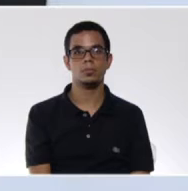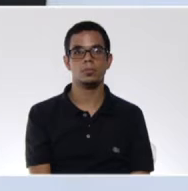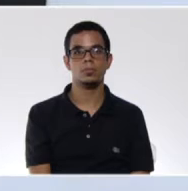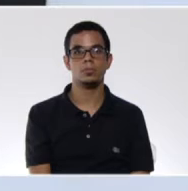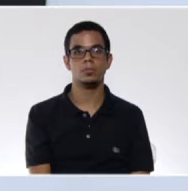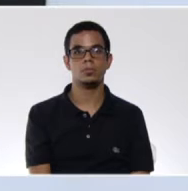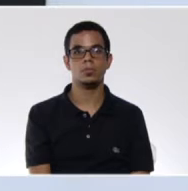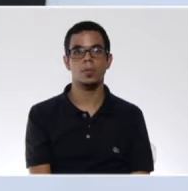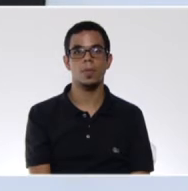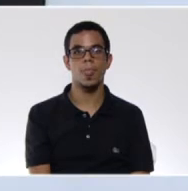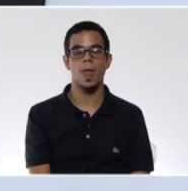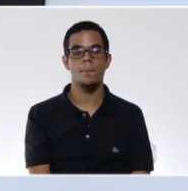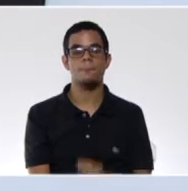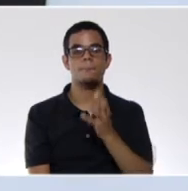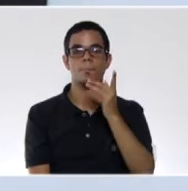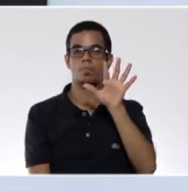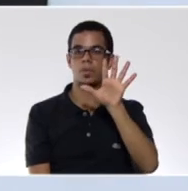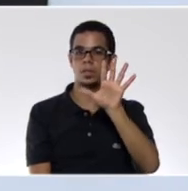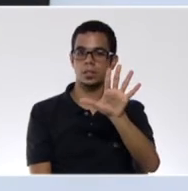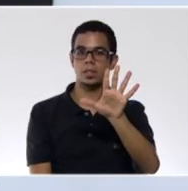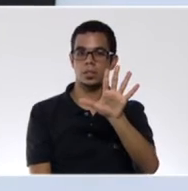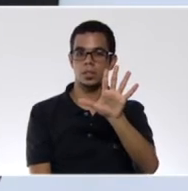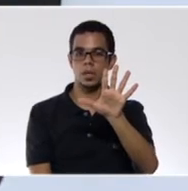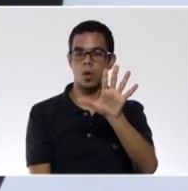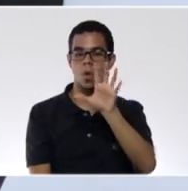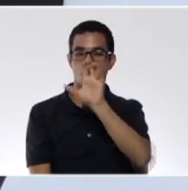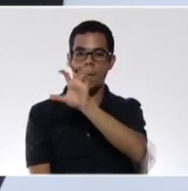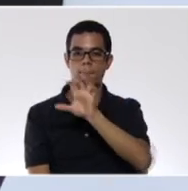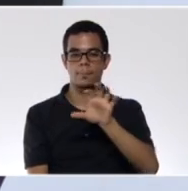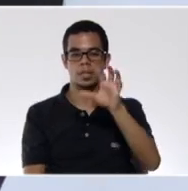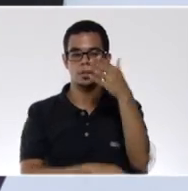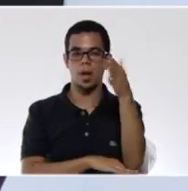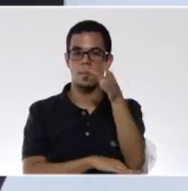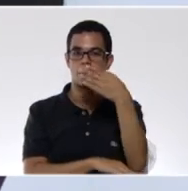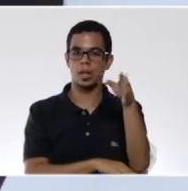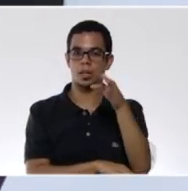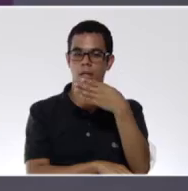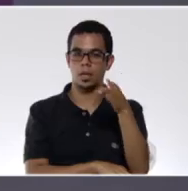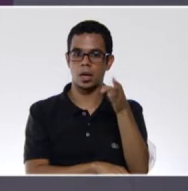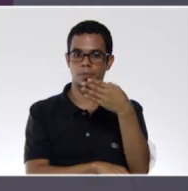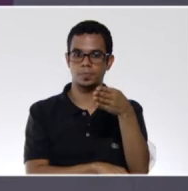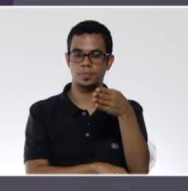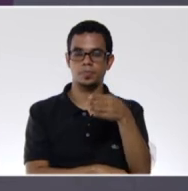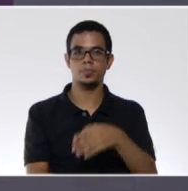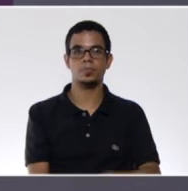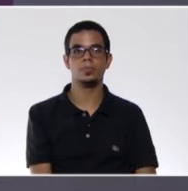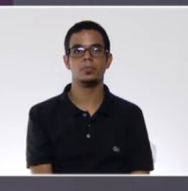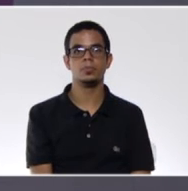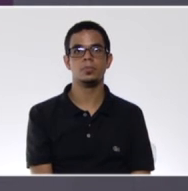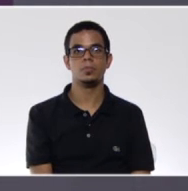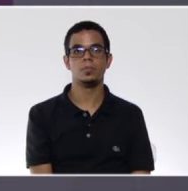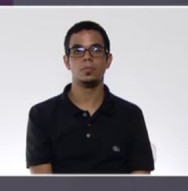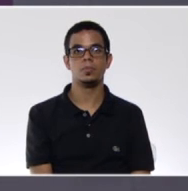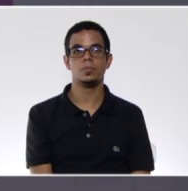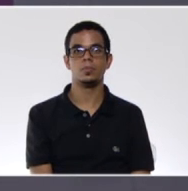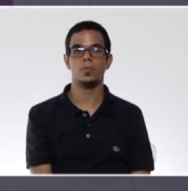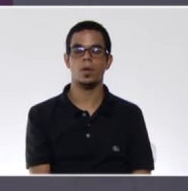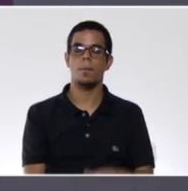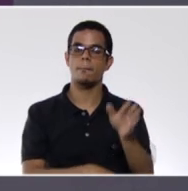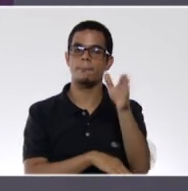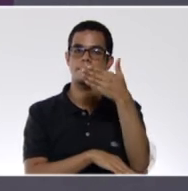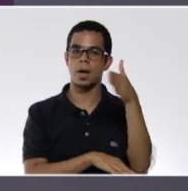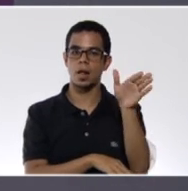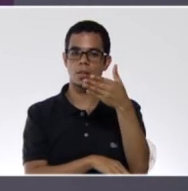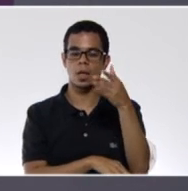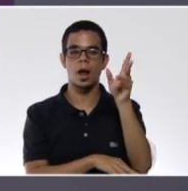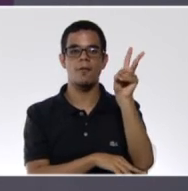Aquí tenemos 5 banderas de 5 países. En primer lugar, la bandera